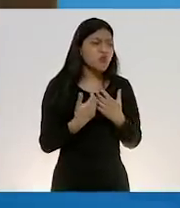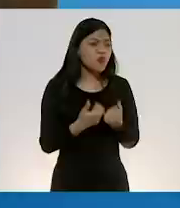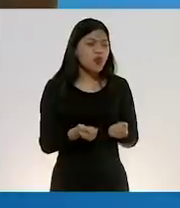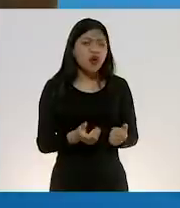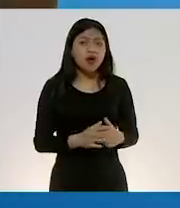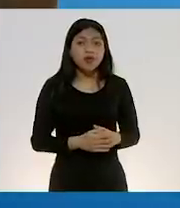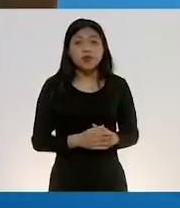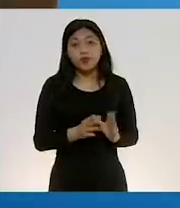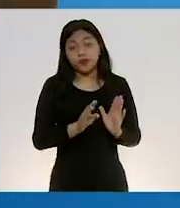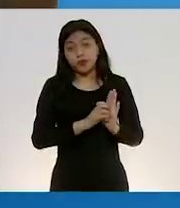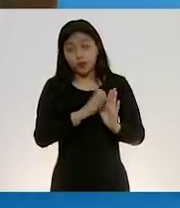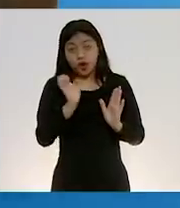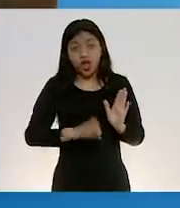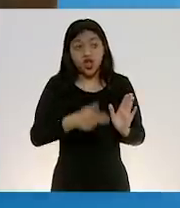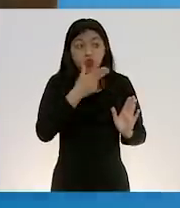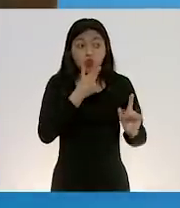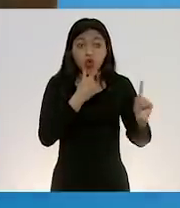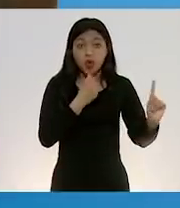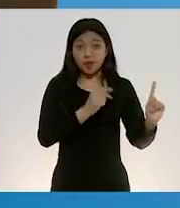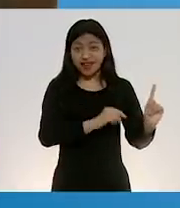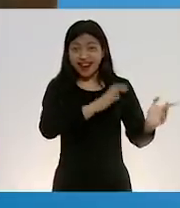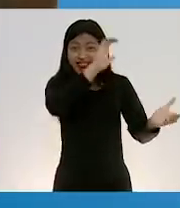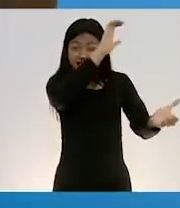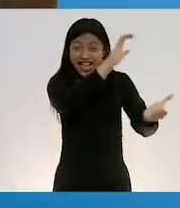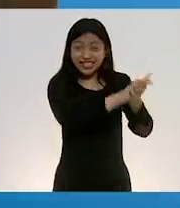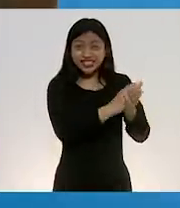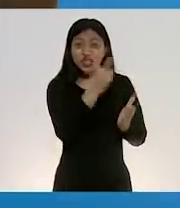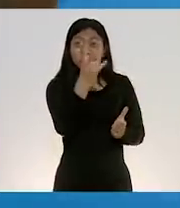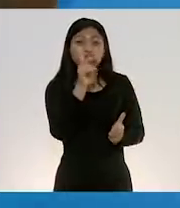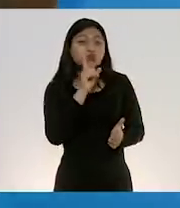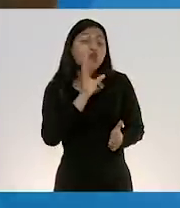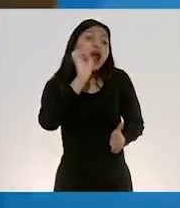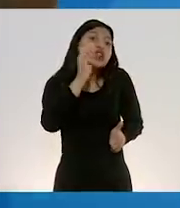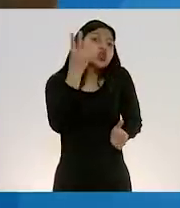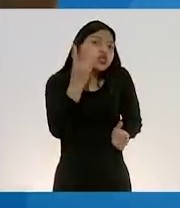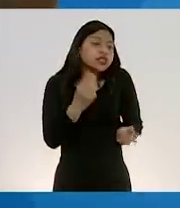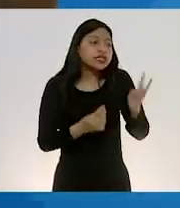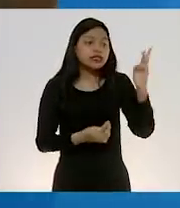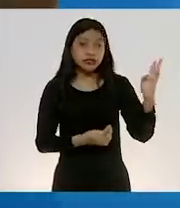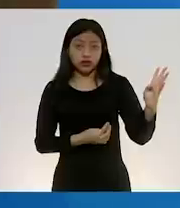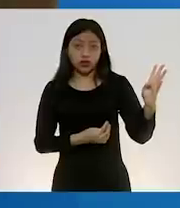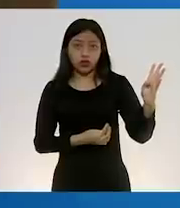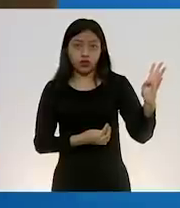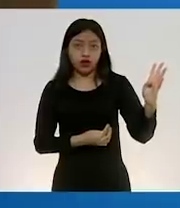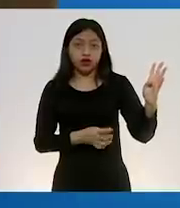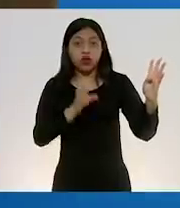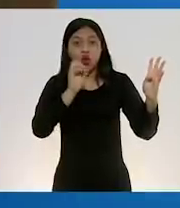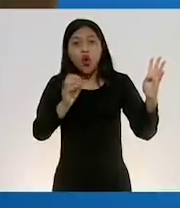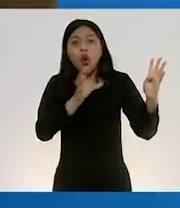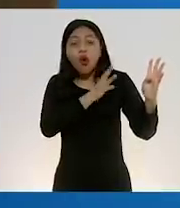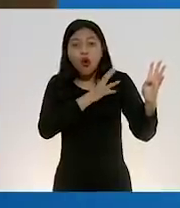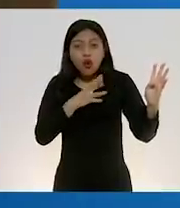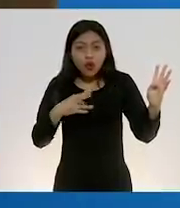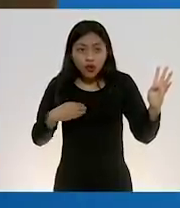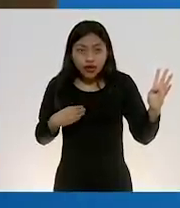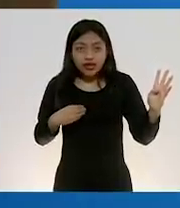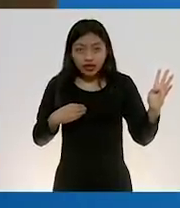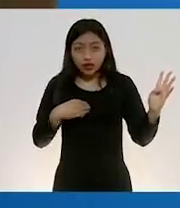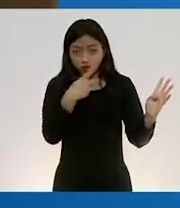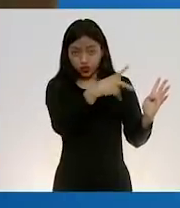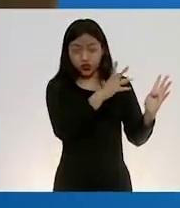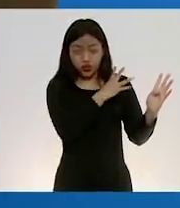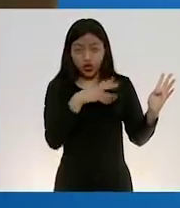2 o 3 mujeres, que una es la esposa y otra es otra esposa, o es la esposa del hijo, o es la